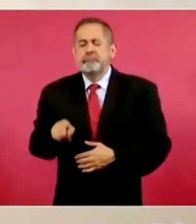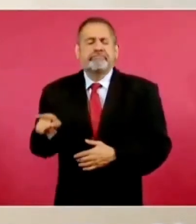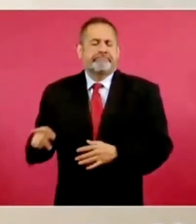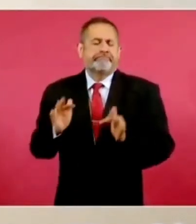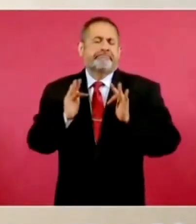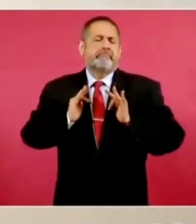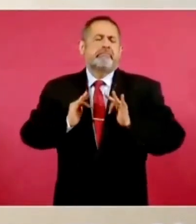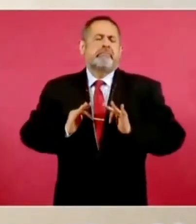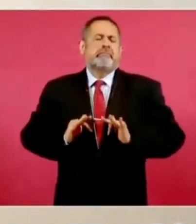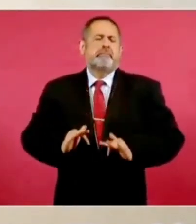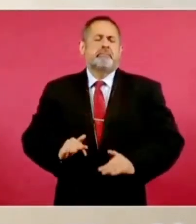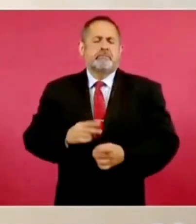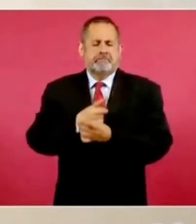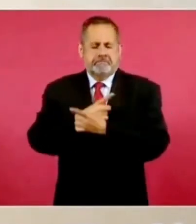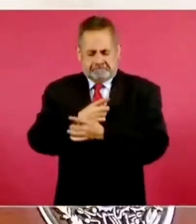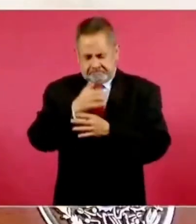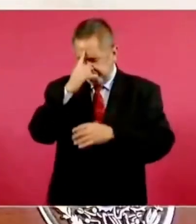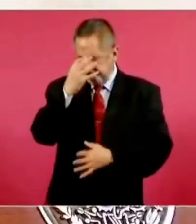tranquilidad,